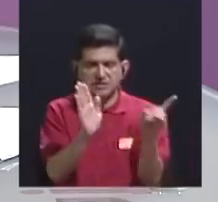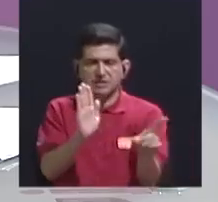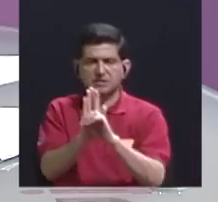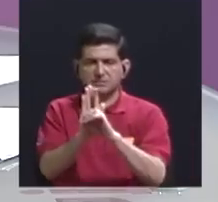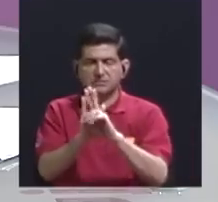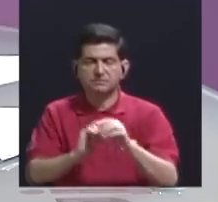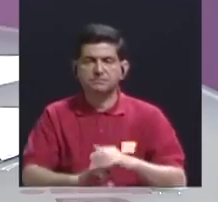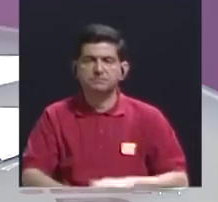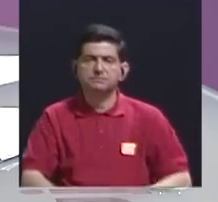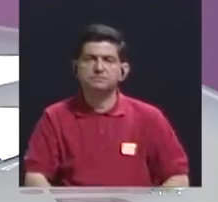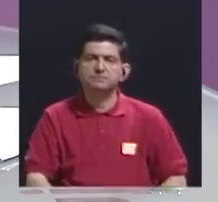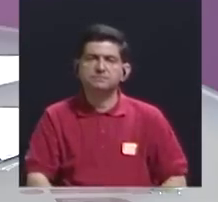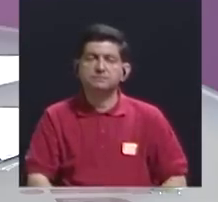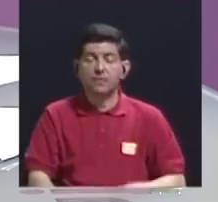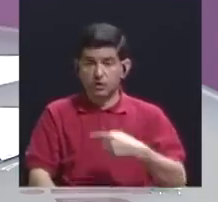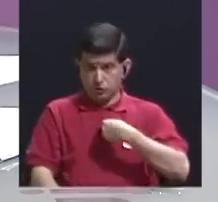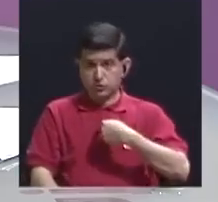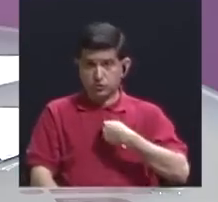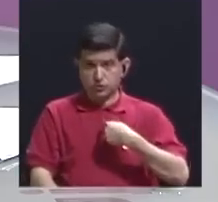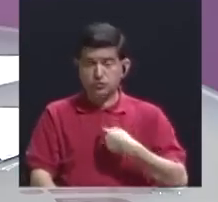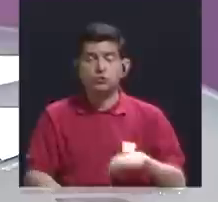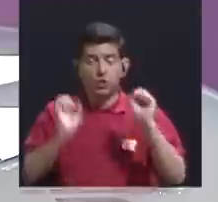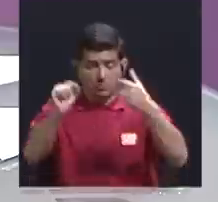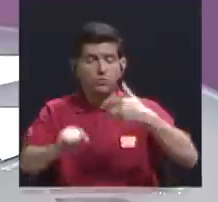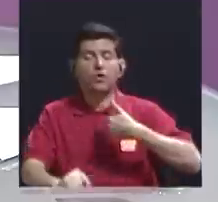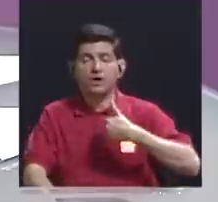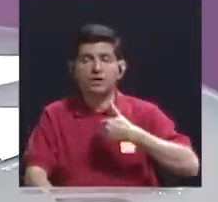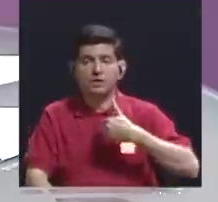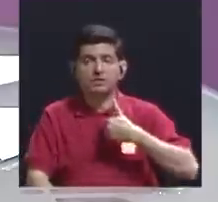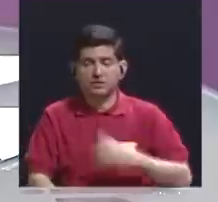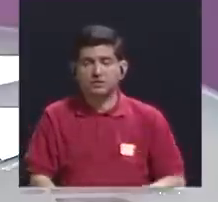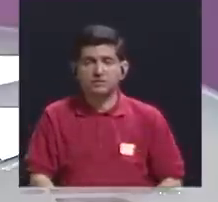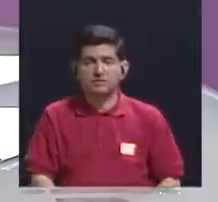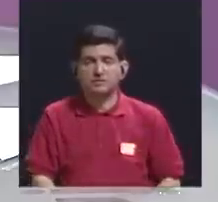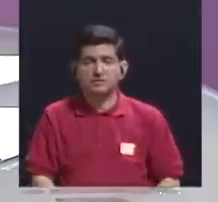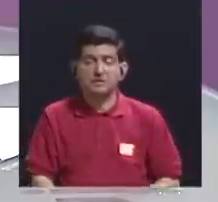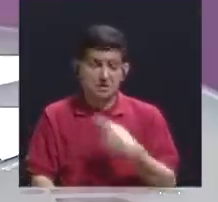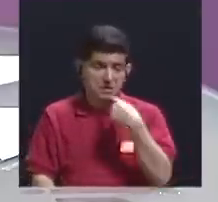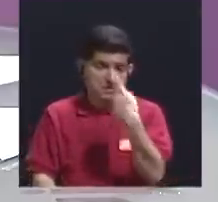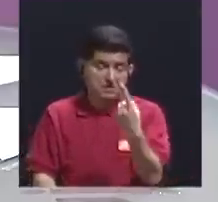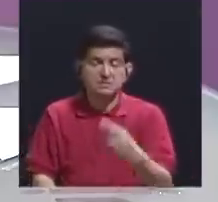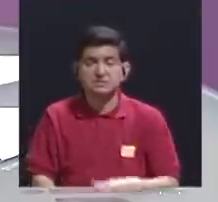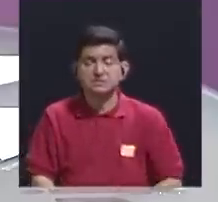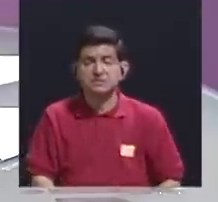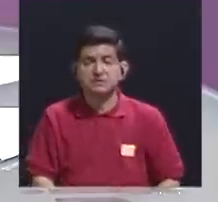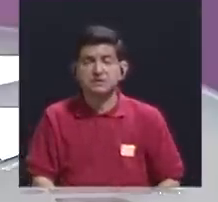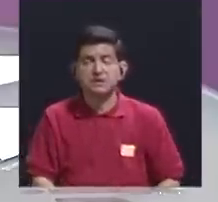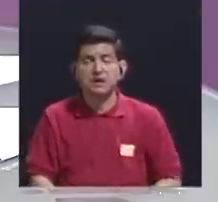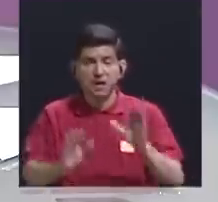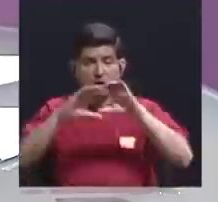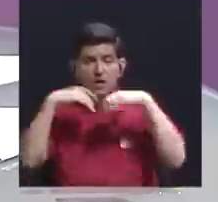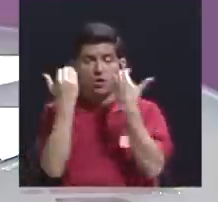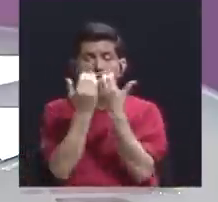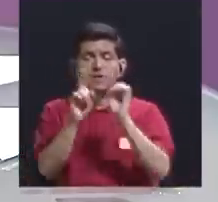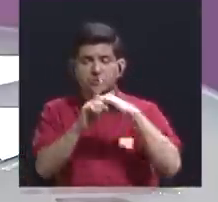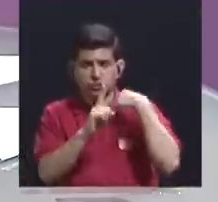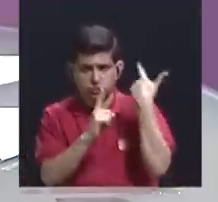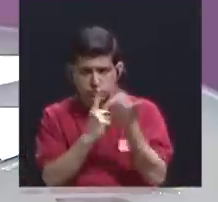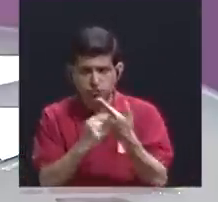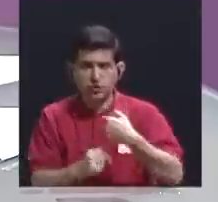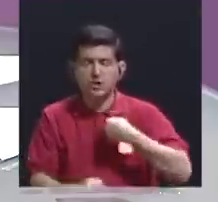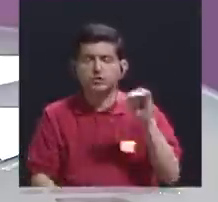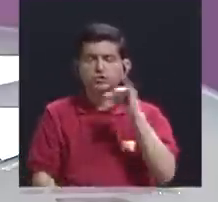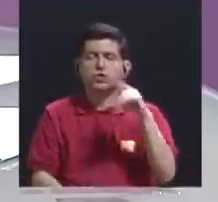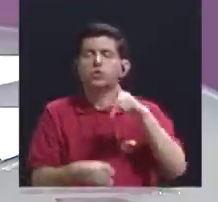derechos yo puedo contar que que en la en la comisión de sociales de la cual